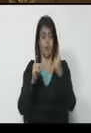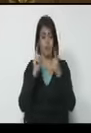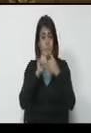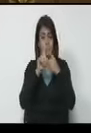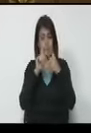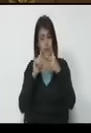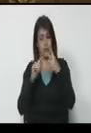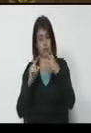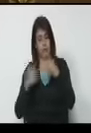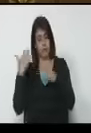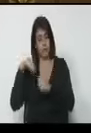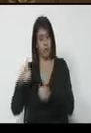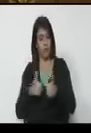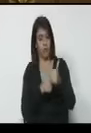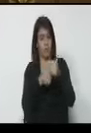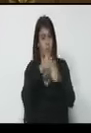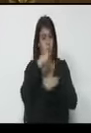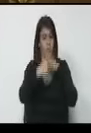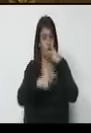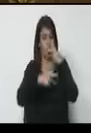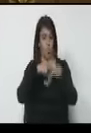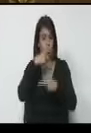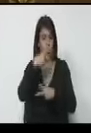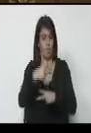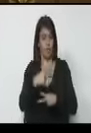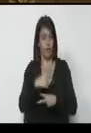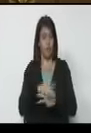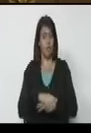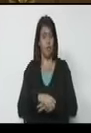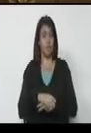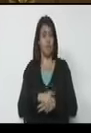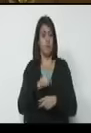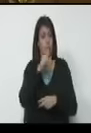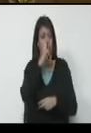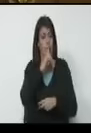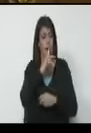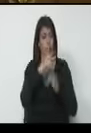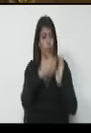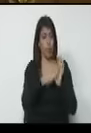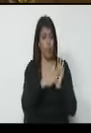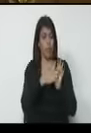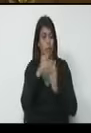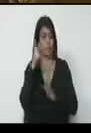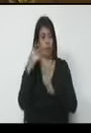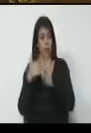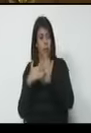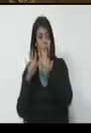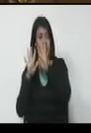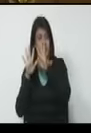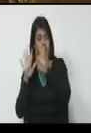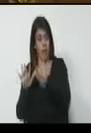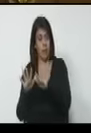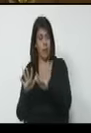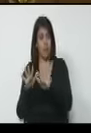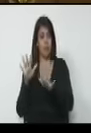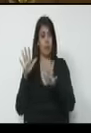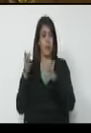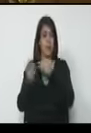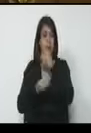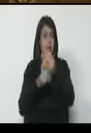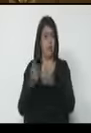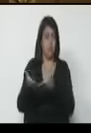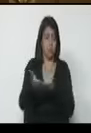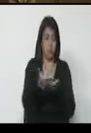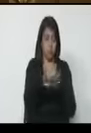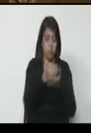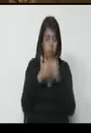de supuestos perseguidos políticos en la década del 2000-2010, se nutrieron de